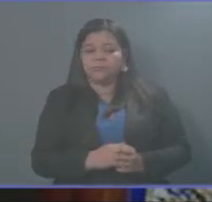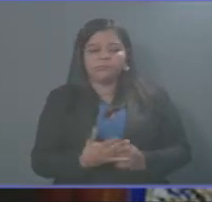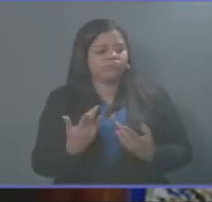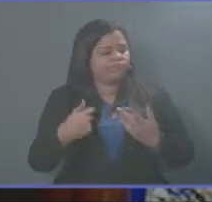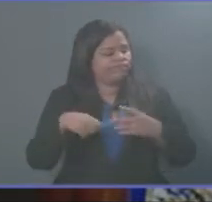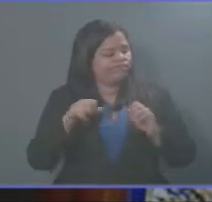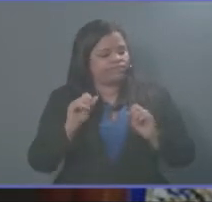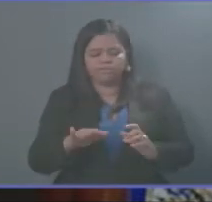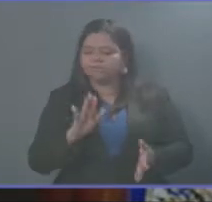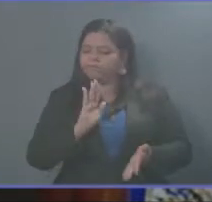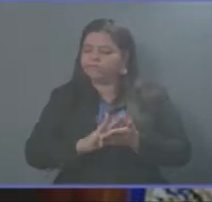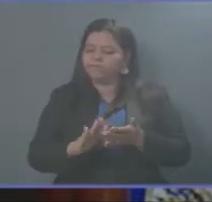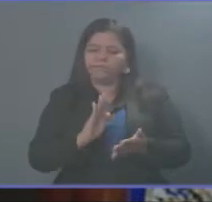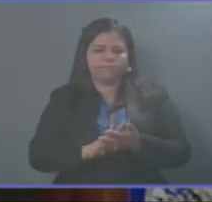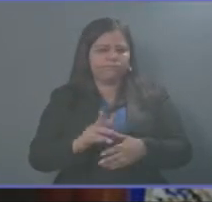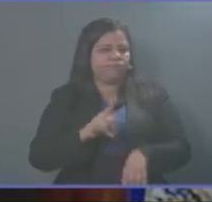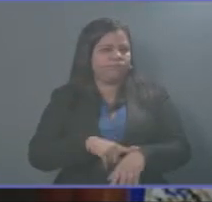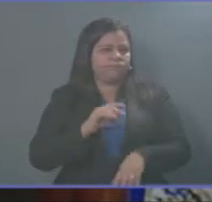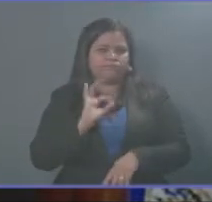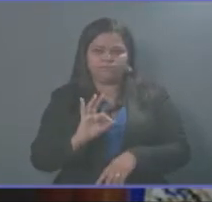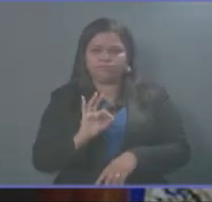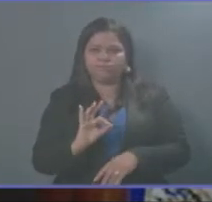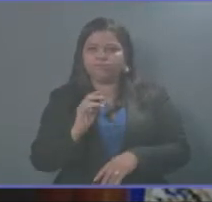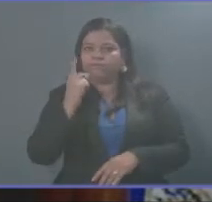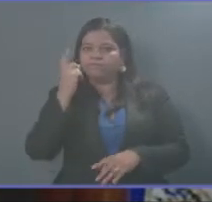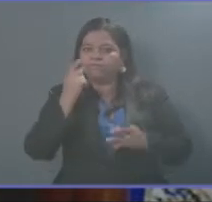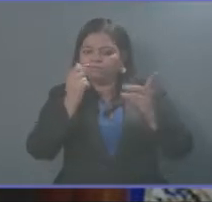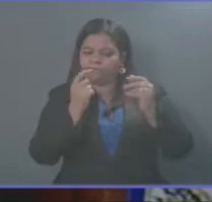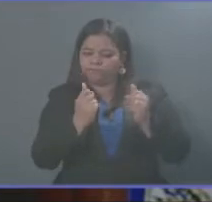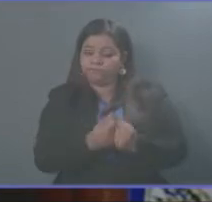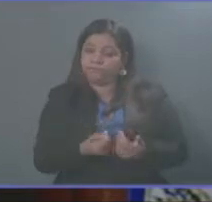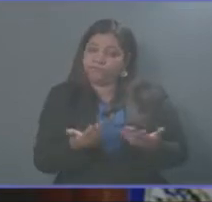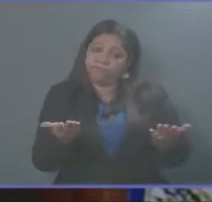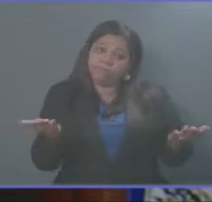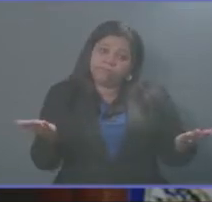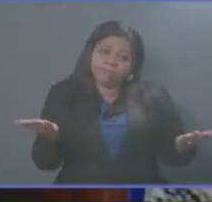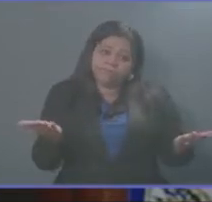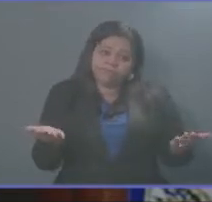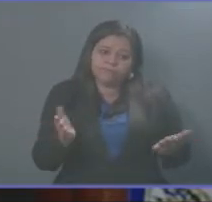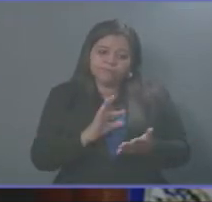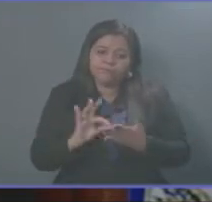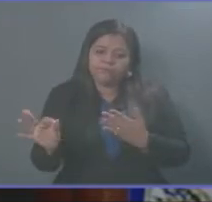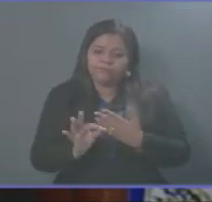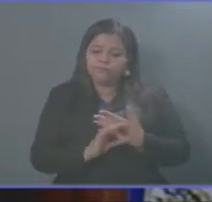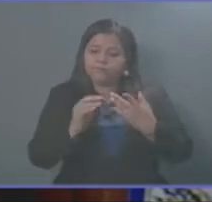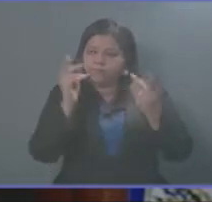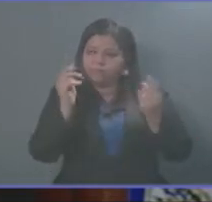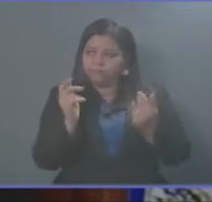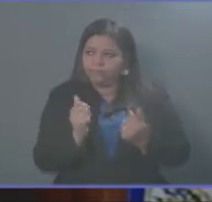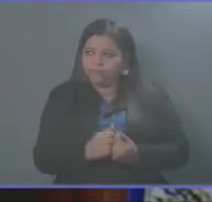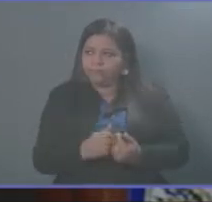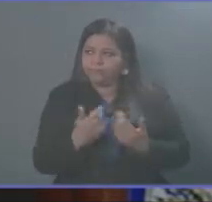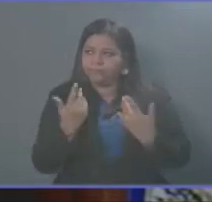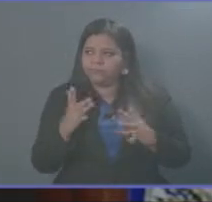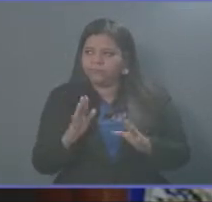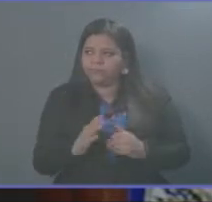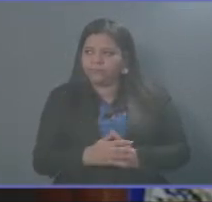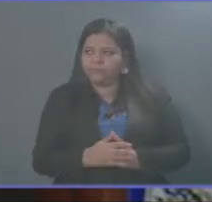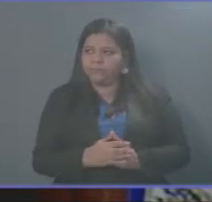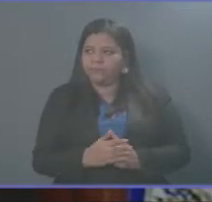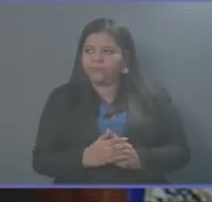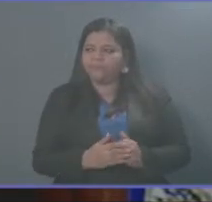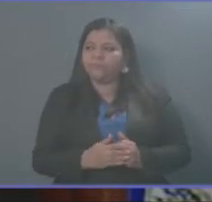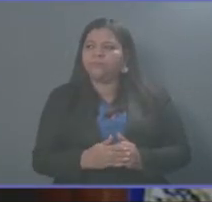pudo pagar a tiempo porque no estaba presupuestado. Pero resulta que en el proyecto de presupuesto, que ahora ya lo votaron y que ya es